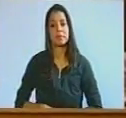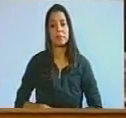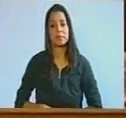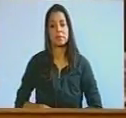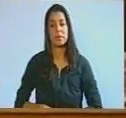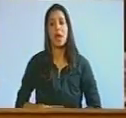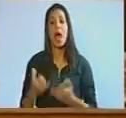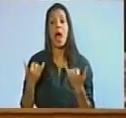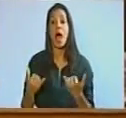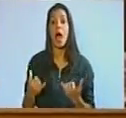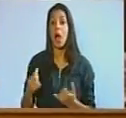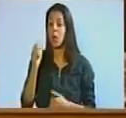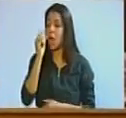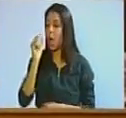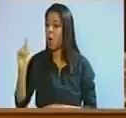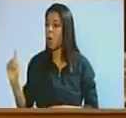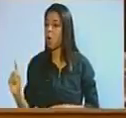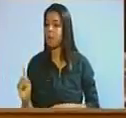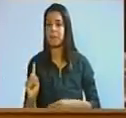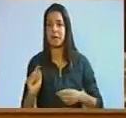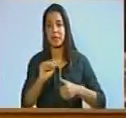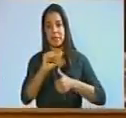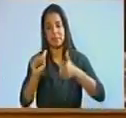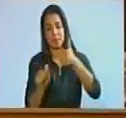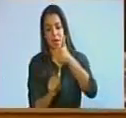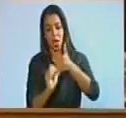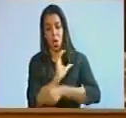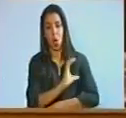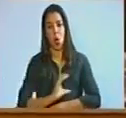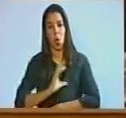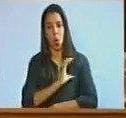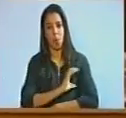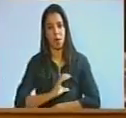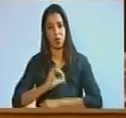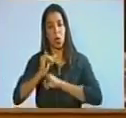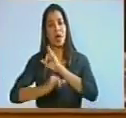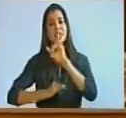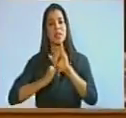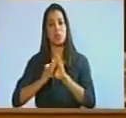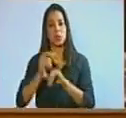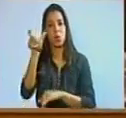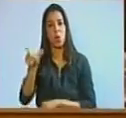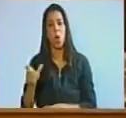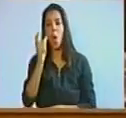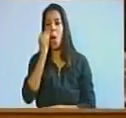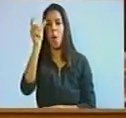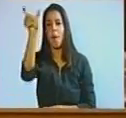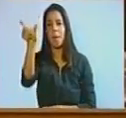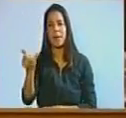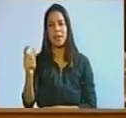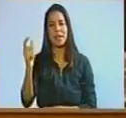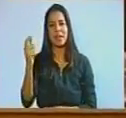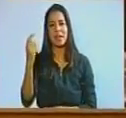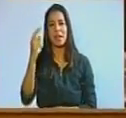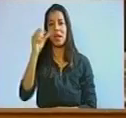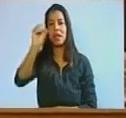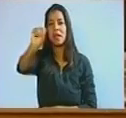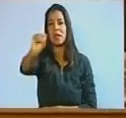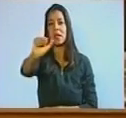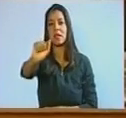palabra al vicepresidente de la Comisión de Relaciones Internacionales, al constituyente Saúl Ortega.